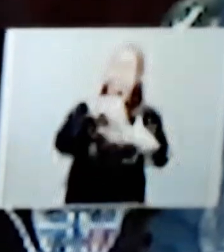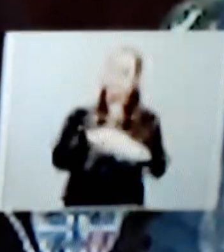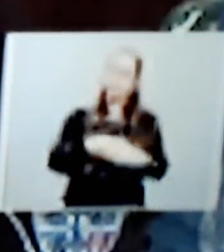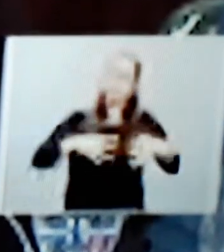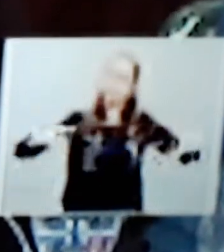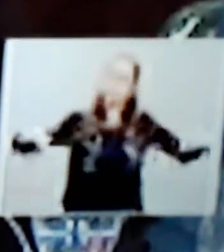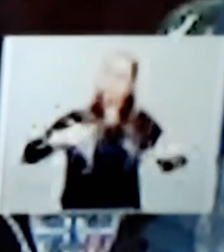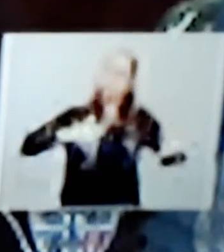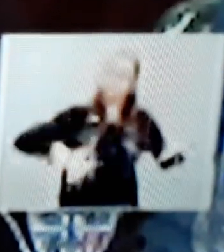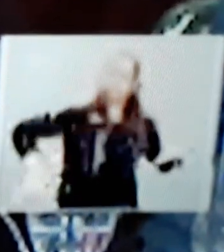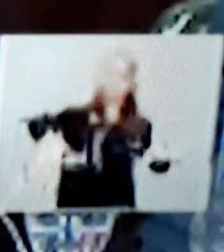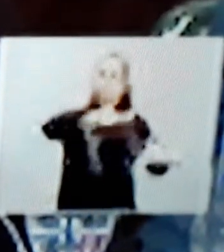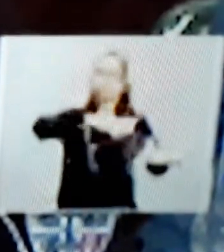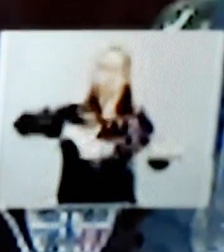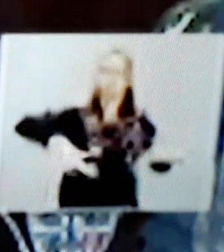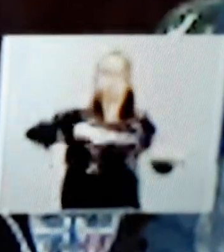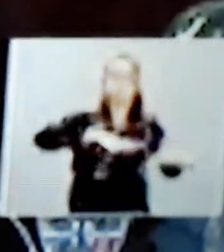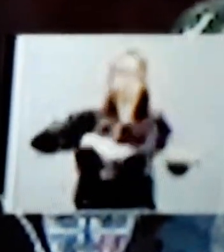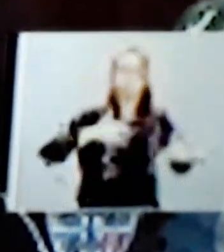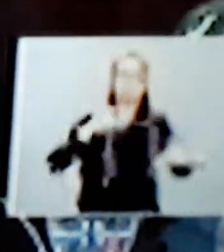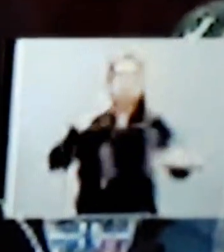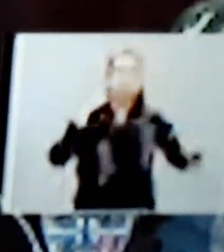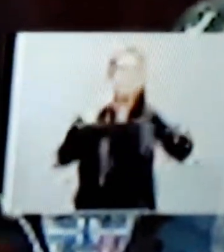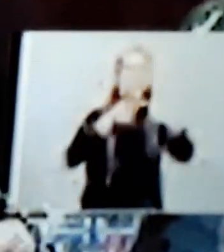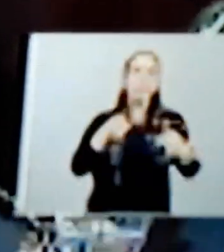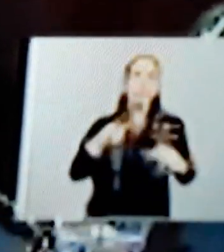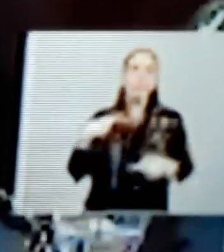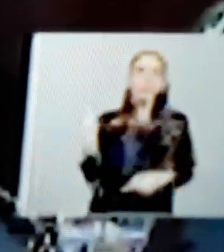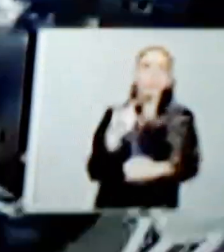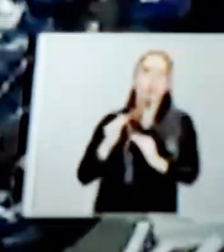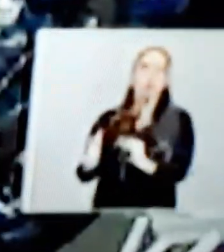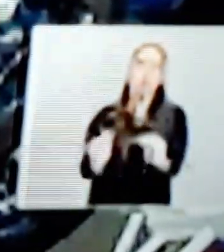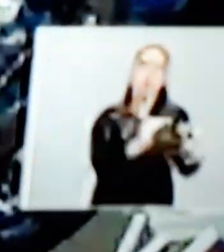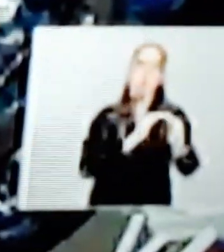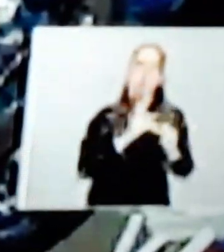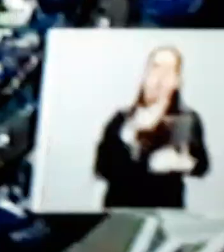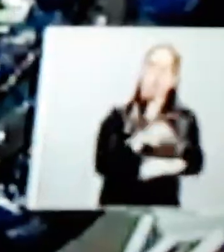colectivo, de que compartimos un destino común.